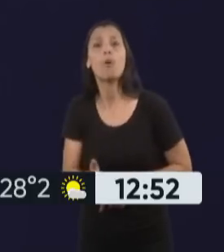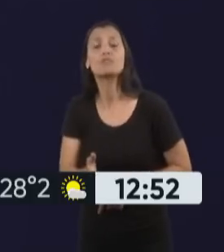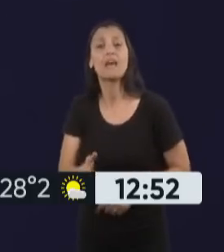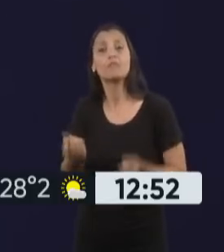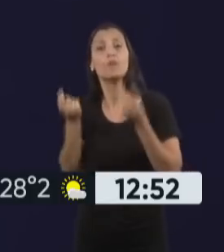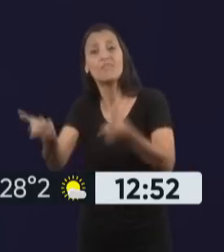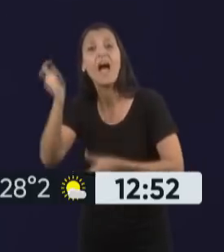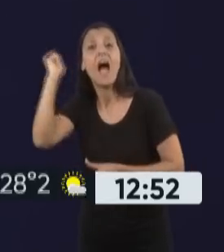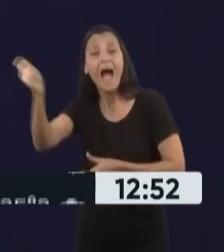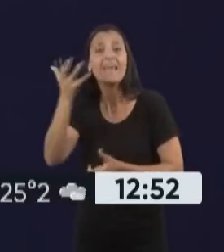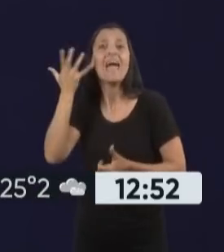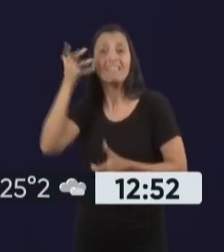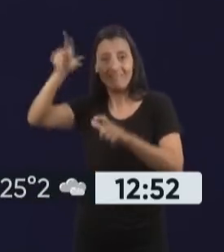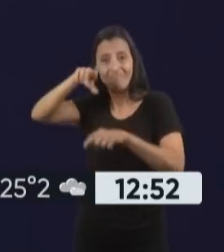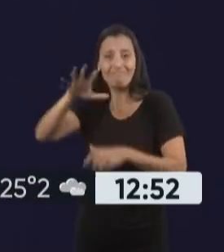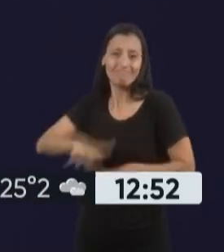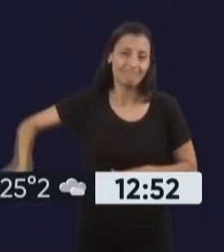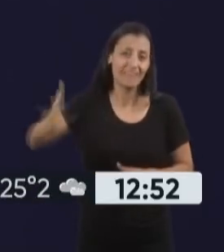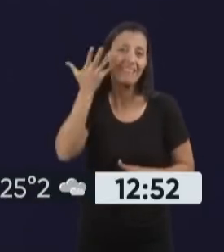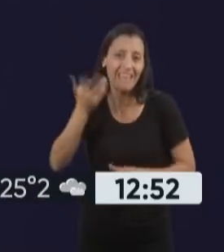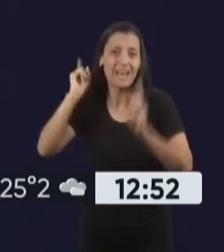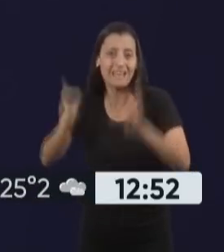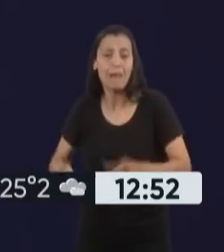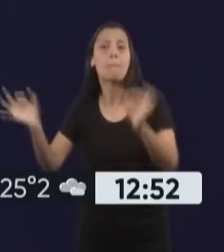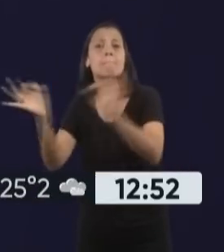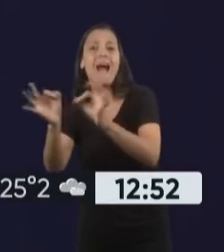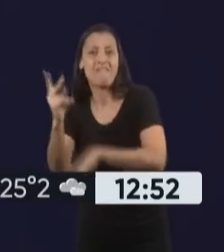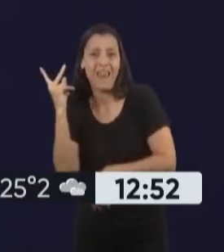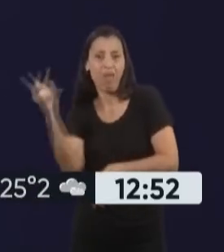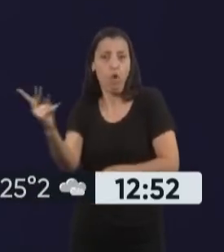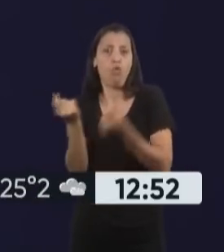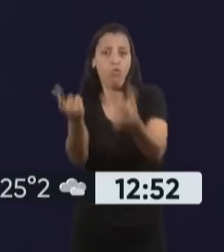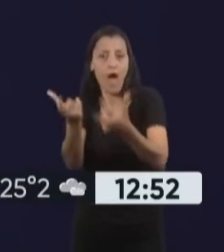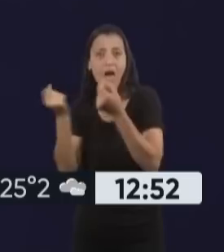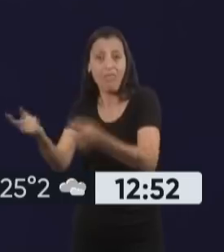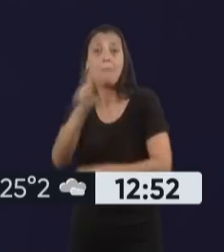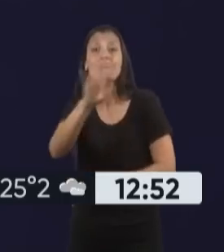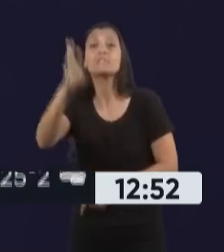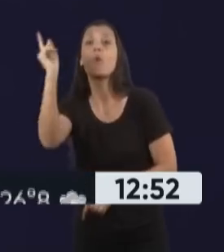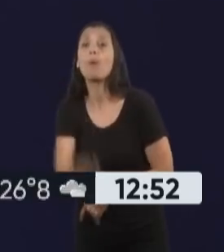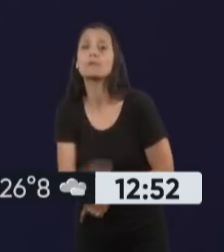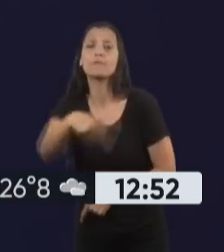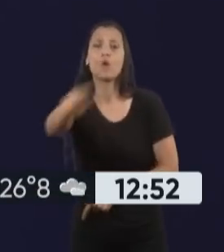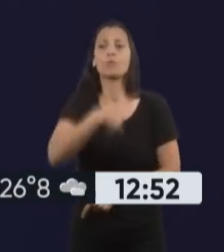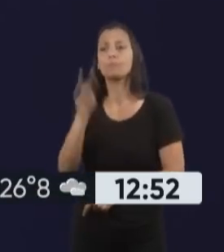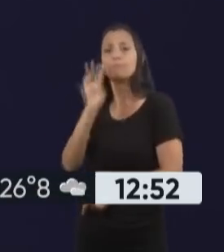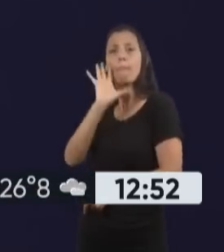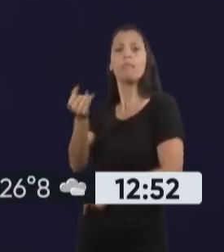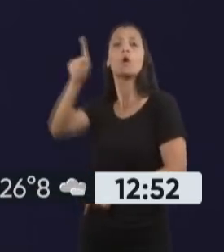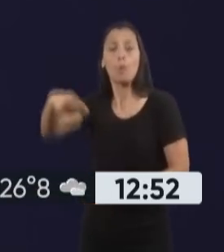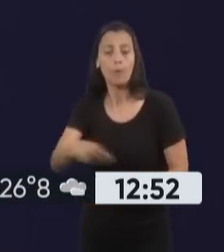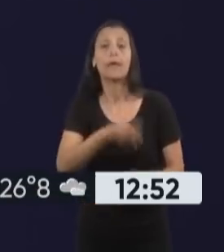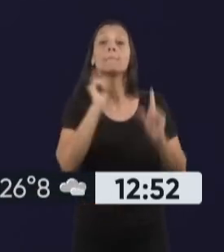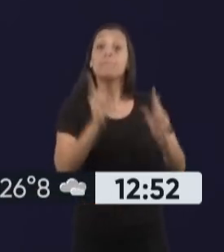y Malvinas Argentinas. Saquen sus propias conclusiones de por qué esto fue así. AISA también